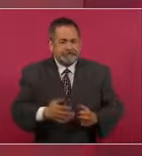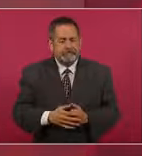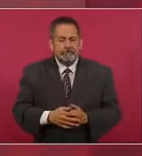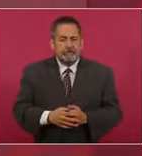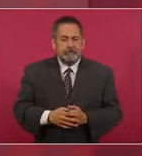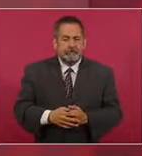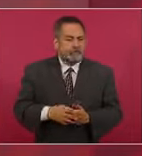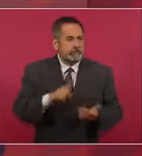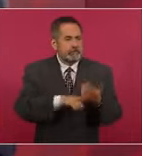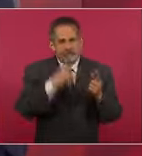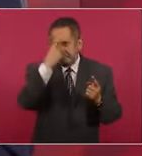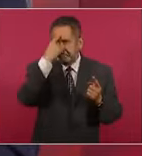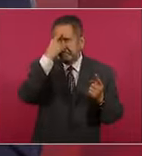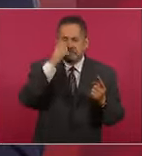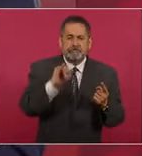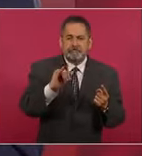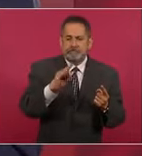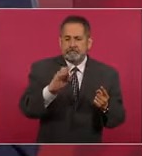En Iberdrola,